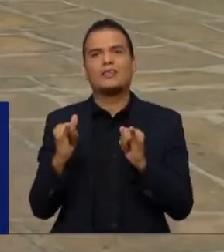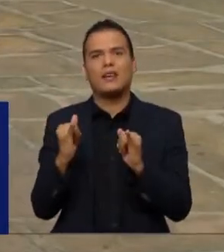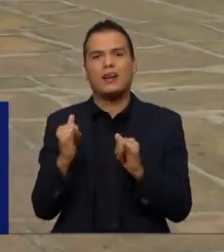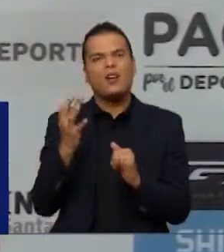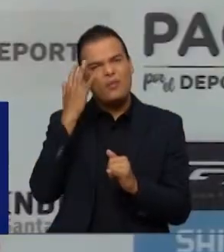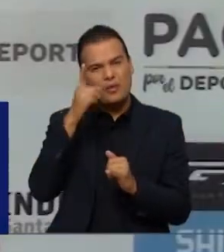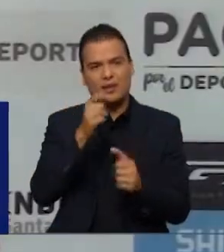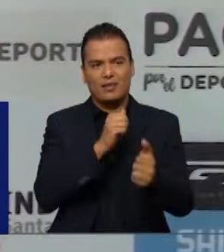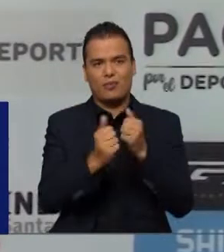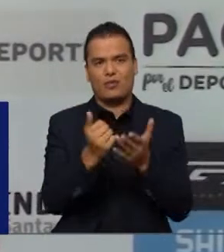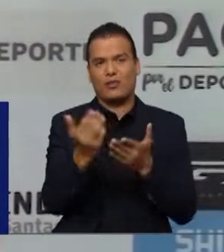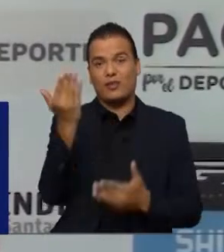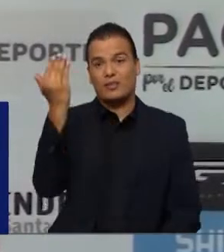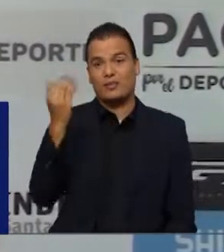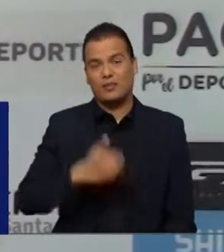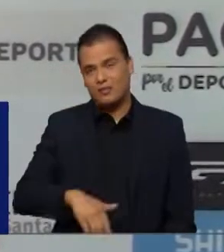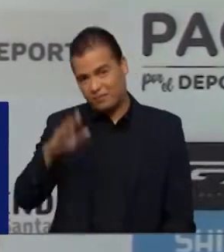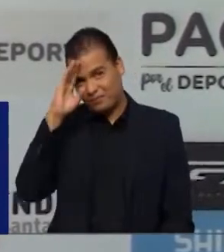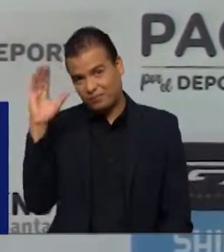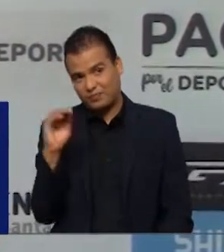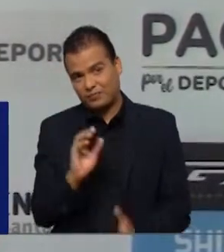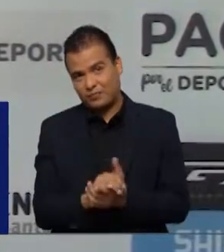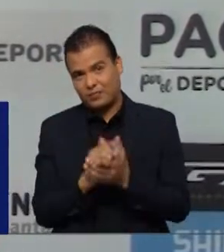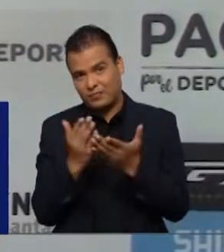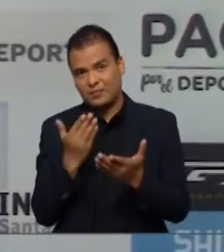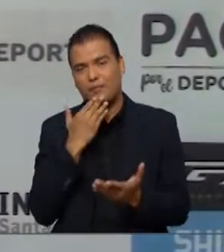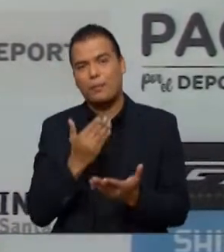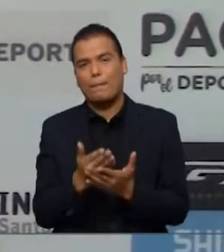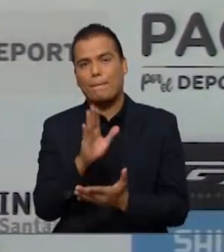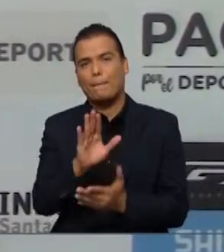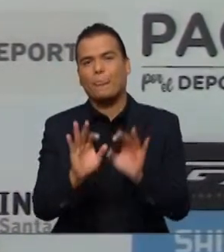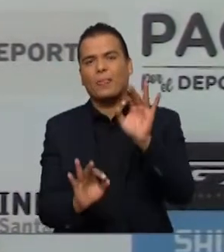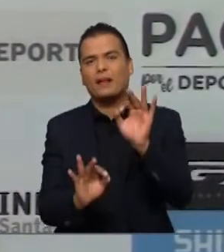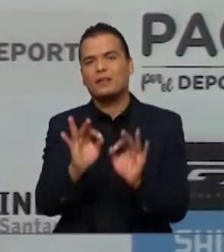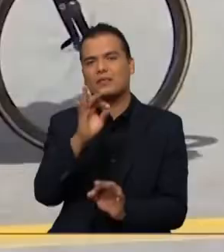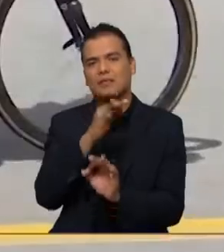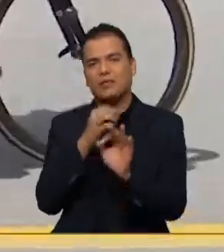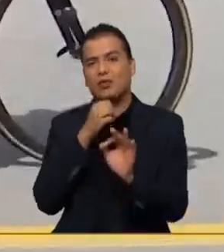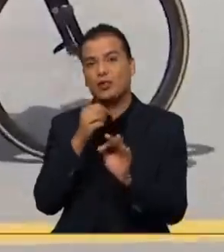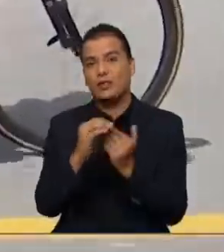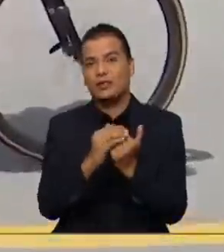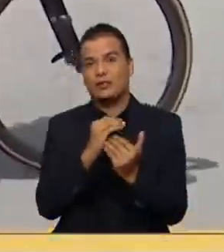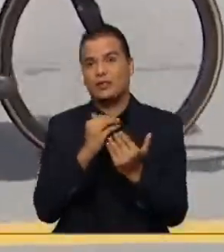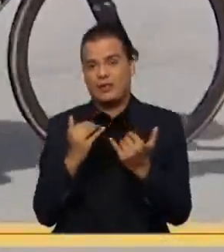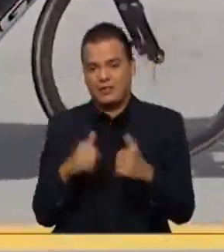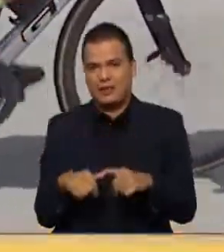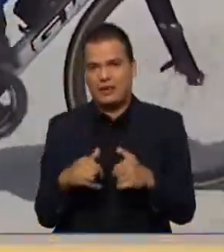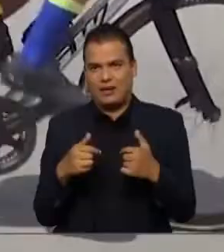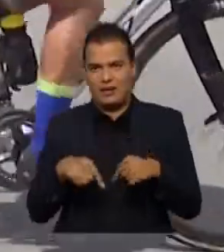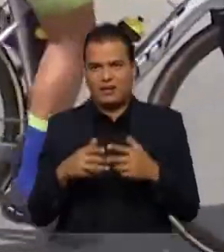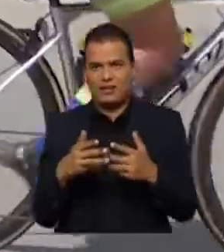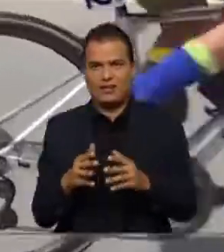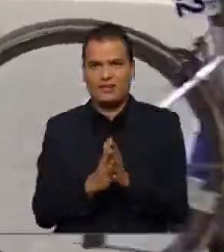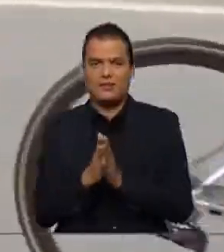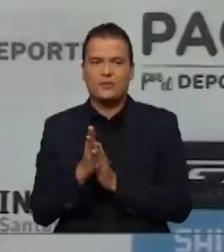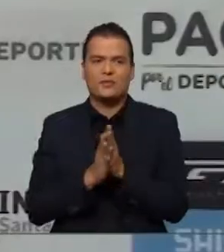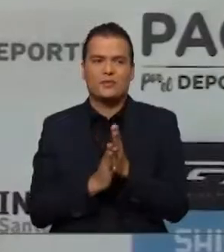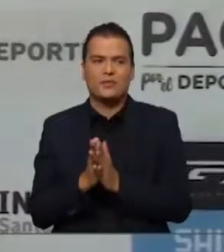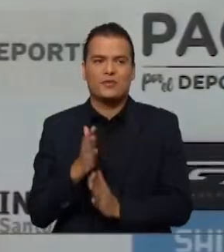ciclismo. Hola, un saludo muy especial, gracias a Telepacífico Noticias por la invitación. Y sí, para mí es